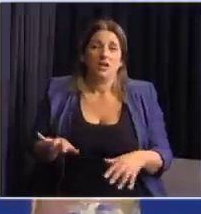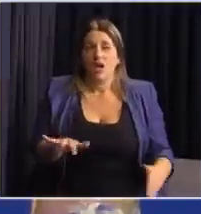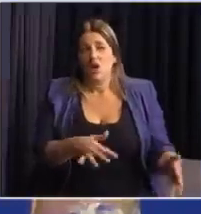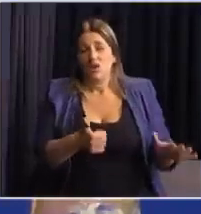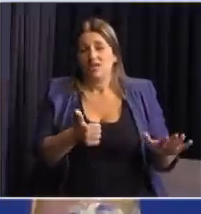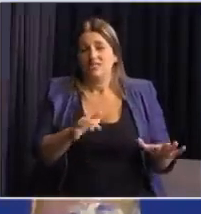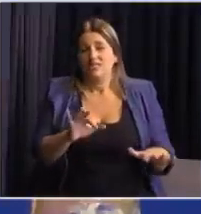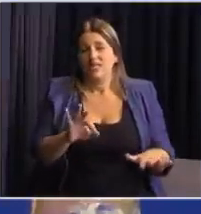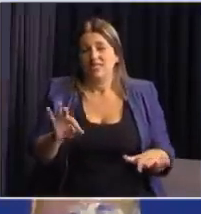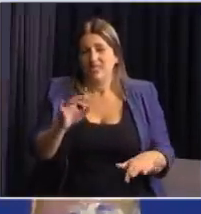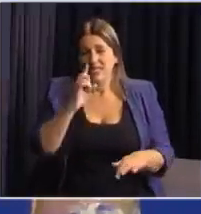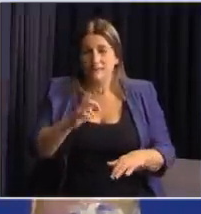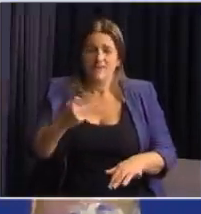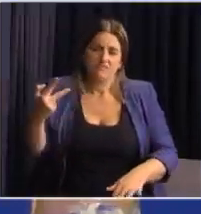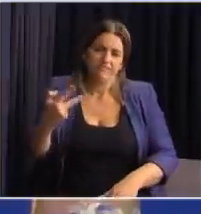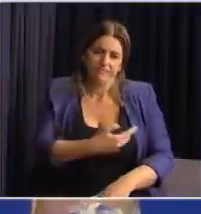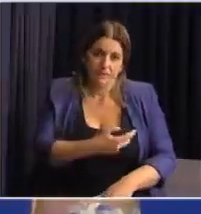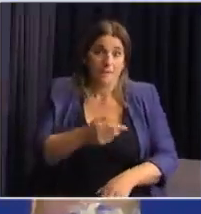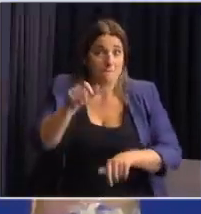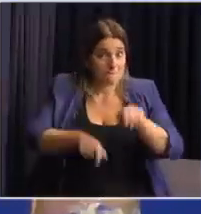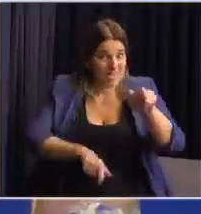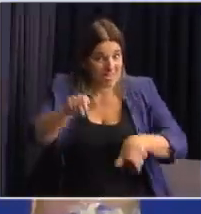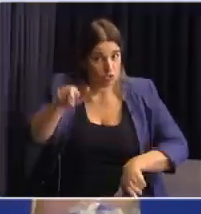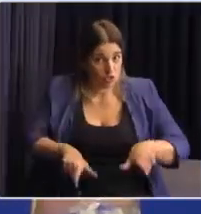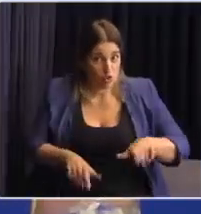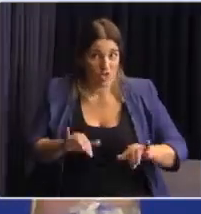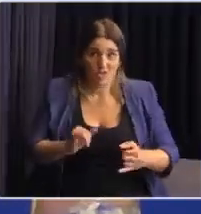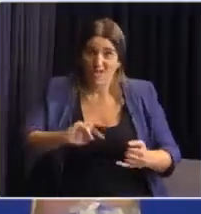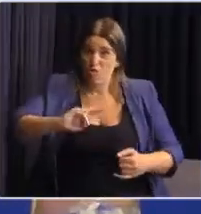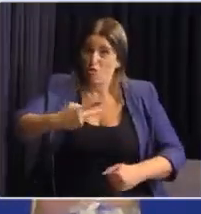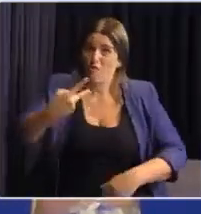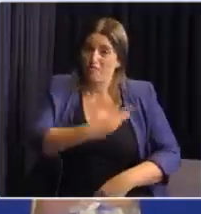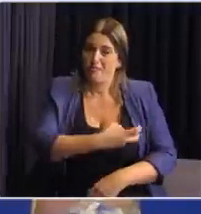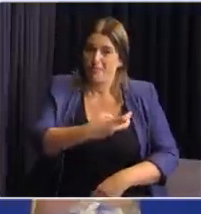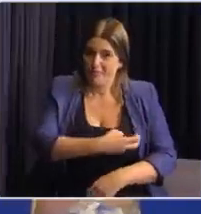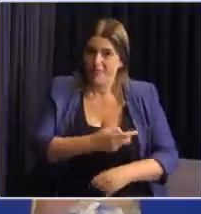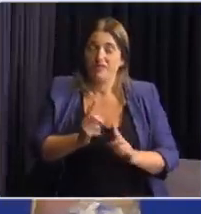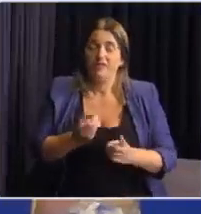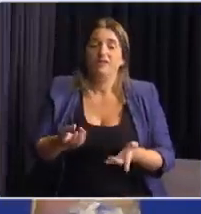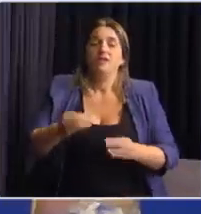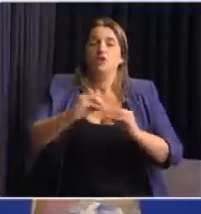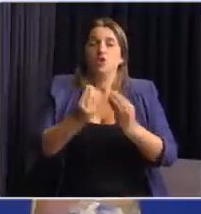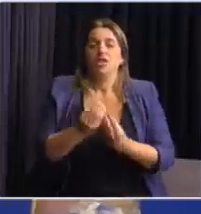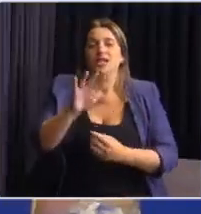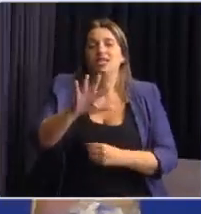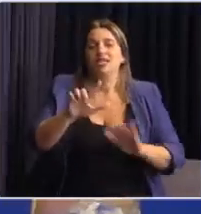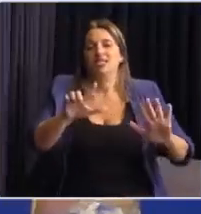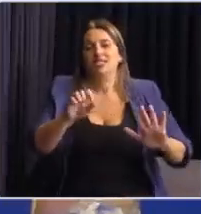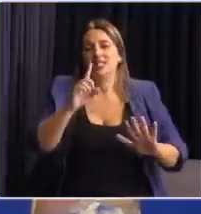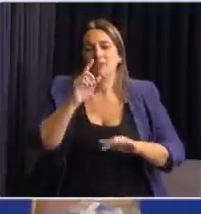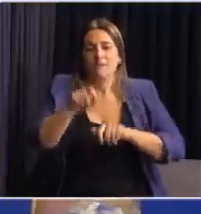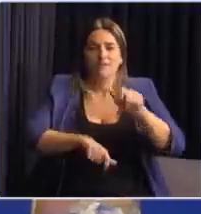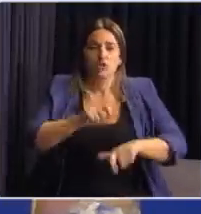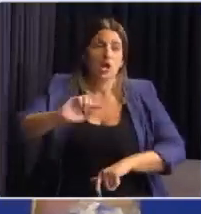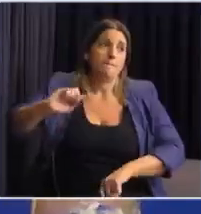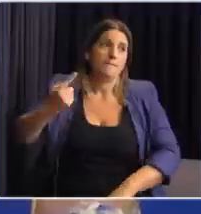600.000 dosis, 600.000 personas con dos dosis y unas 570.000 personas con una